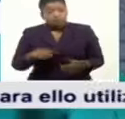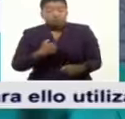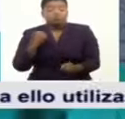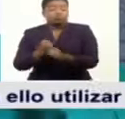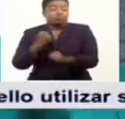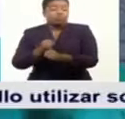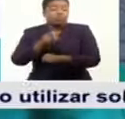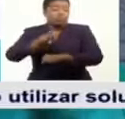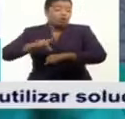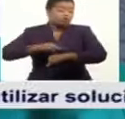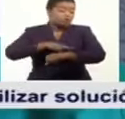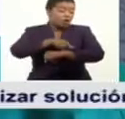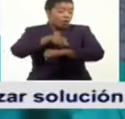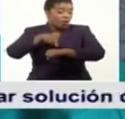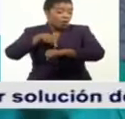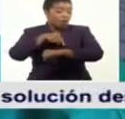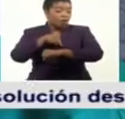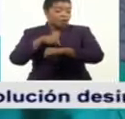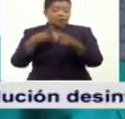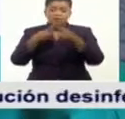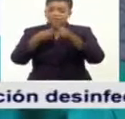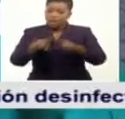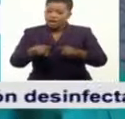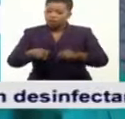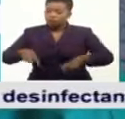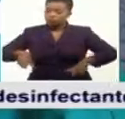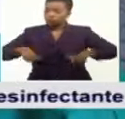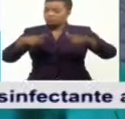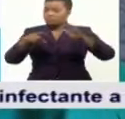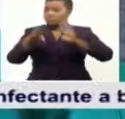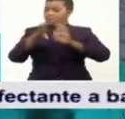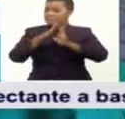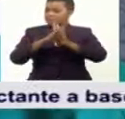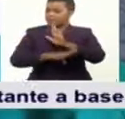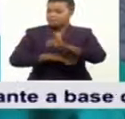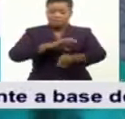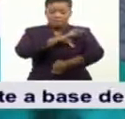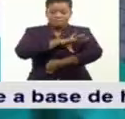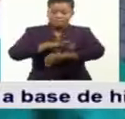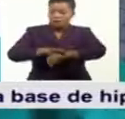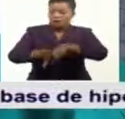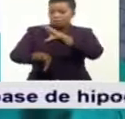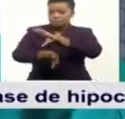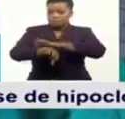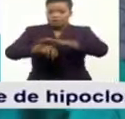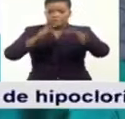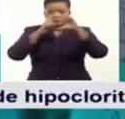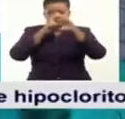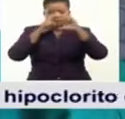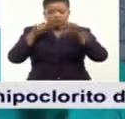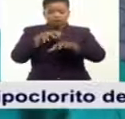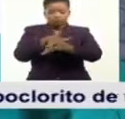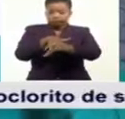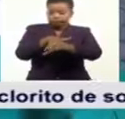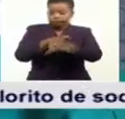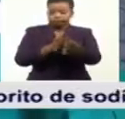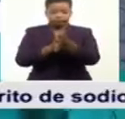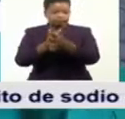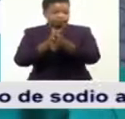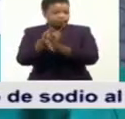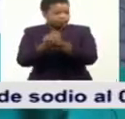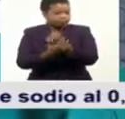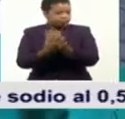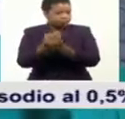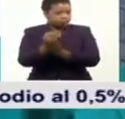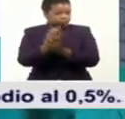horas, pero se toman todas las medidas de seguridad, todas las medidas de higienización. Se están